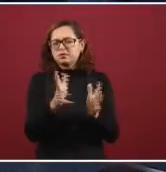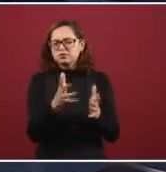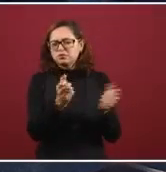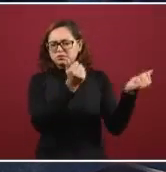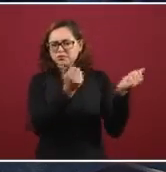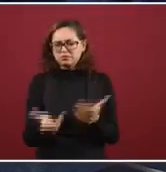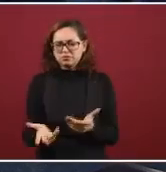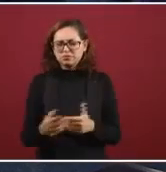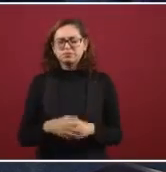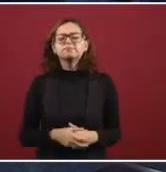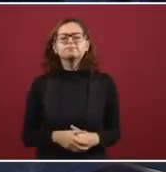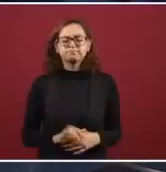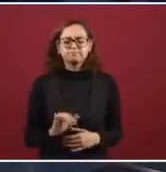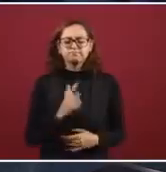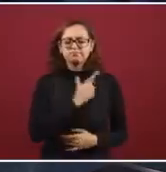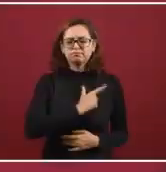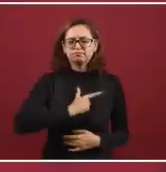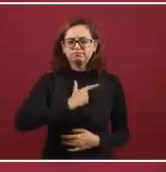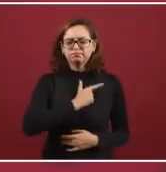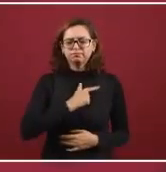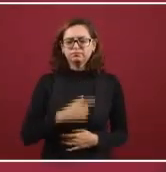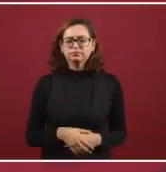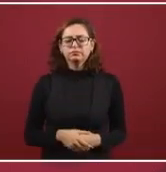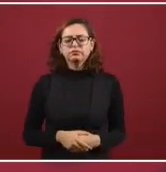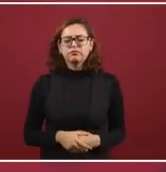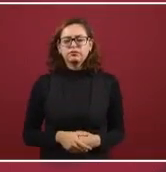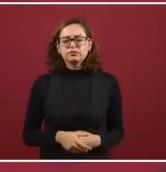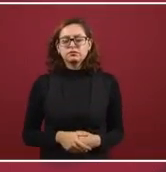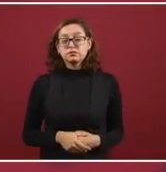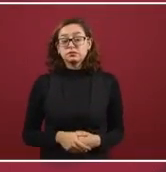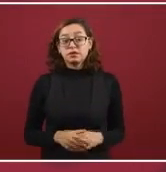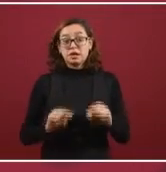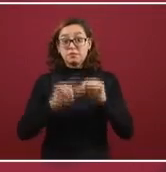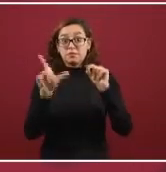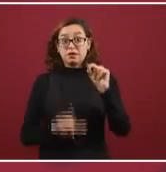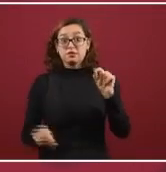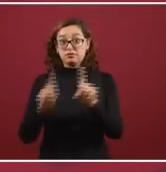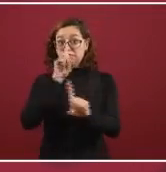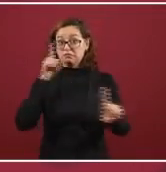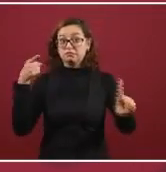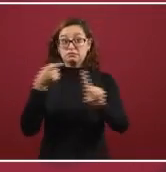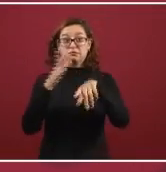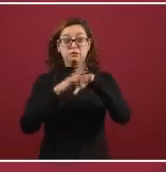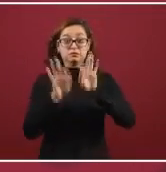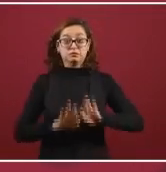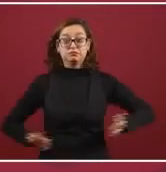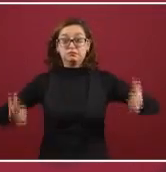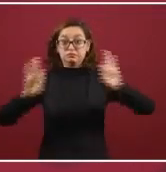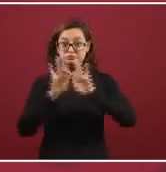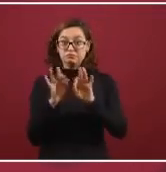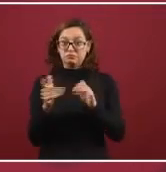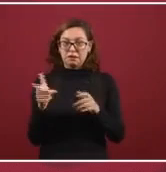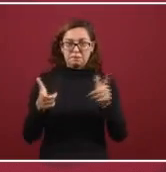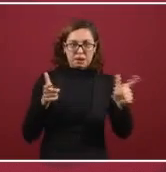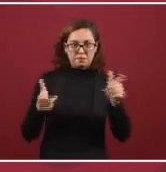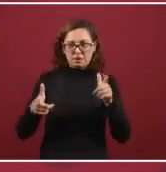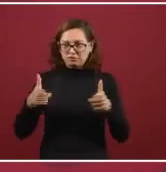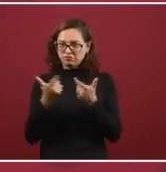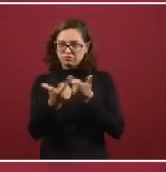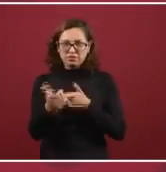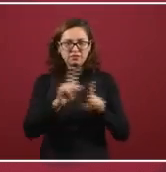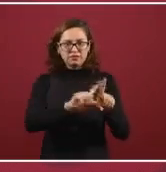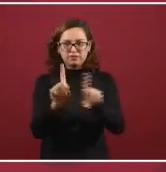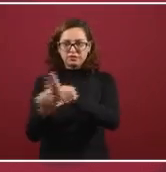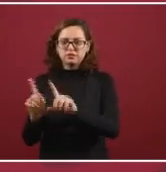Con mucho gusto. Mire, para México es un asunto central lo de las armas, y lo que hicimos fue una reunión, tenemos